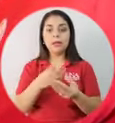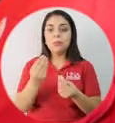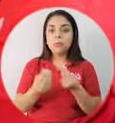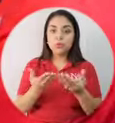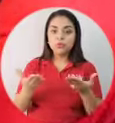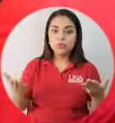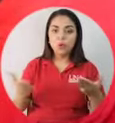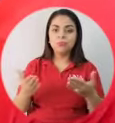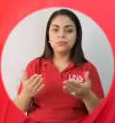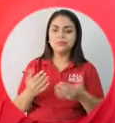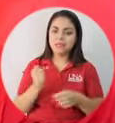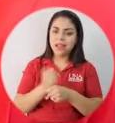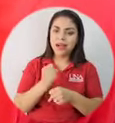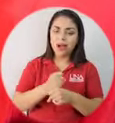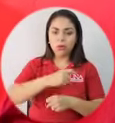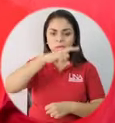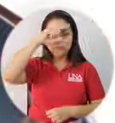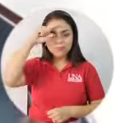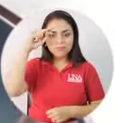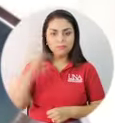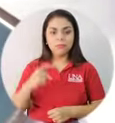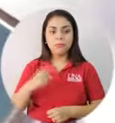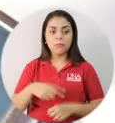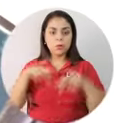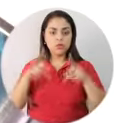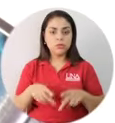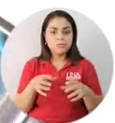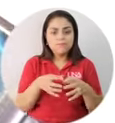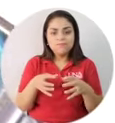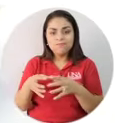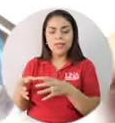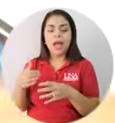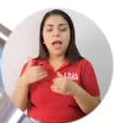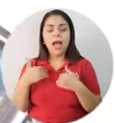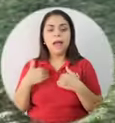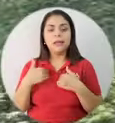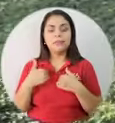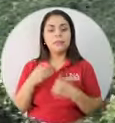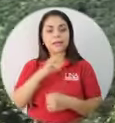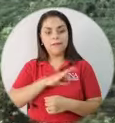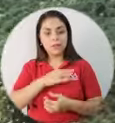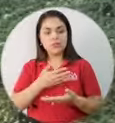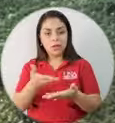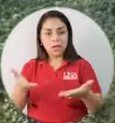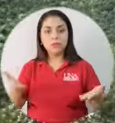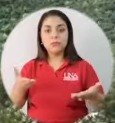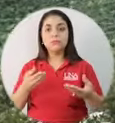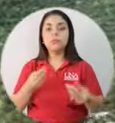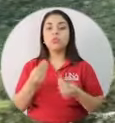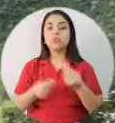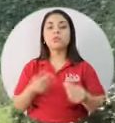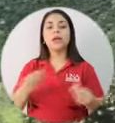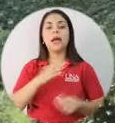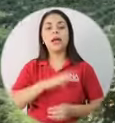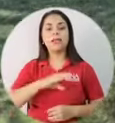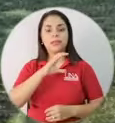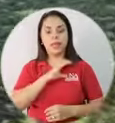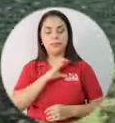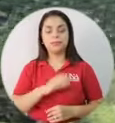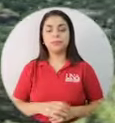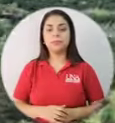esa producción, a ese esmero de los pequeños productores que tienen microbeneficios y que con su proceso de producción garantizan la calidad de su